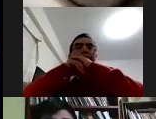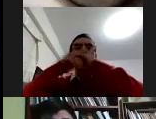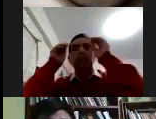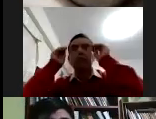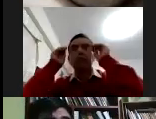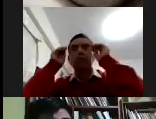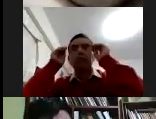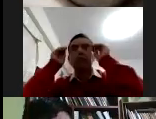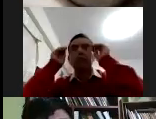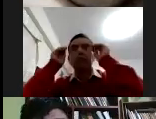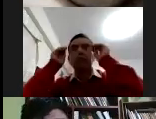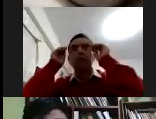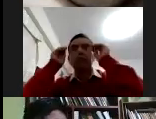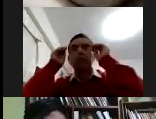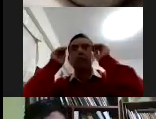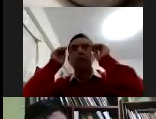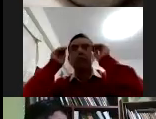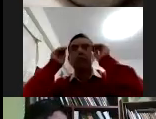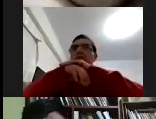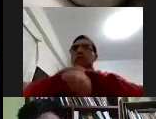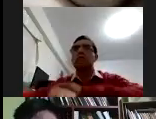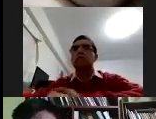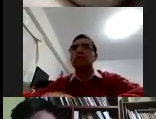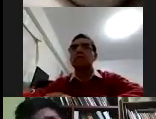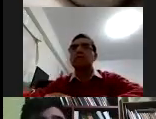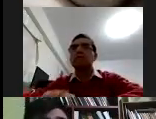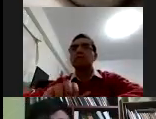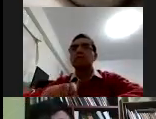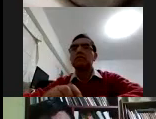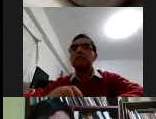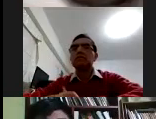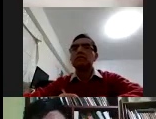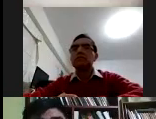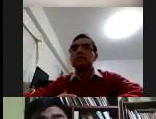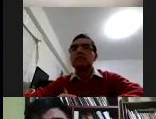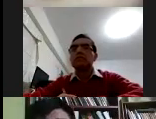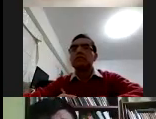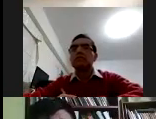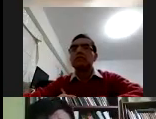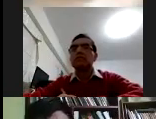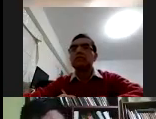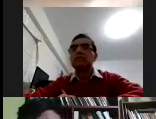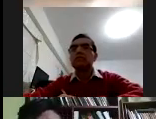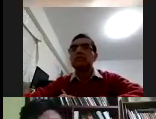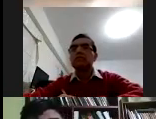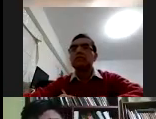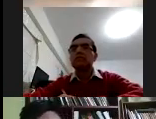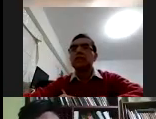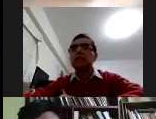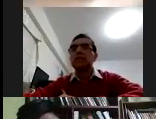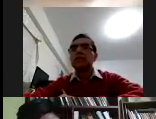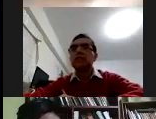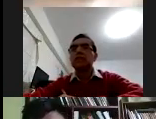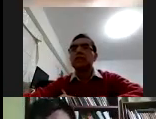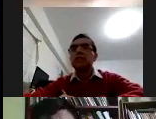sobre todo poder reconocer áreas pulmonares o lóbulos pulmonares en los cuales se puede encontrar vertida gran cantidad de secreciones que pueden ser peligrosas